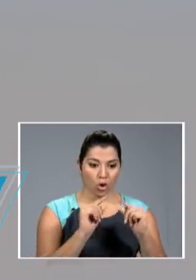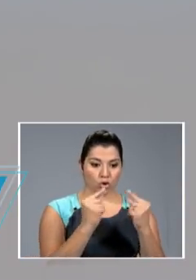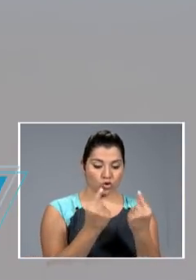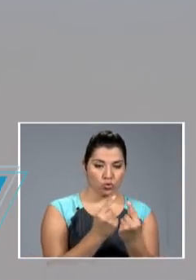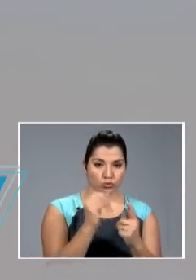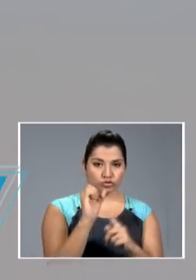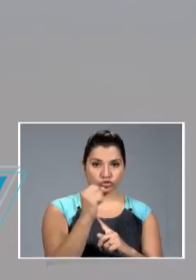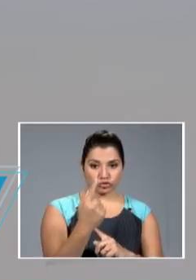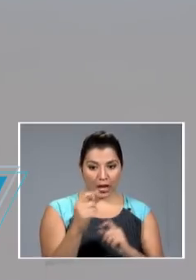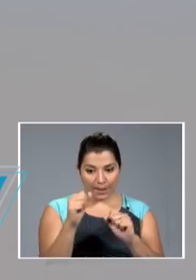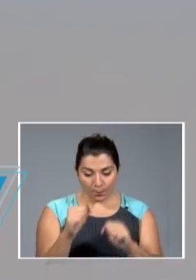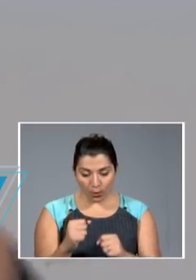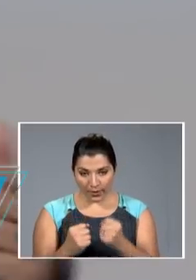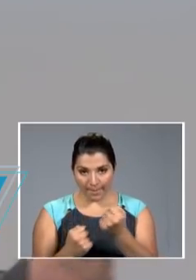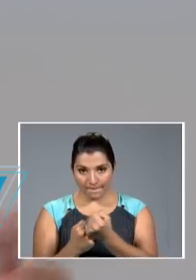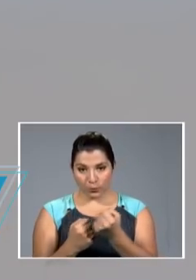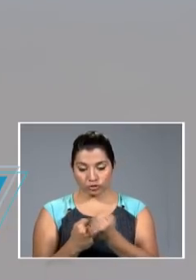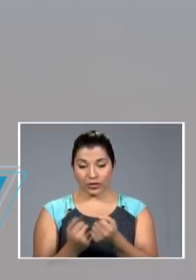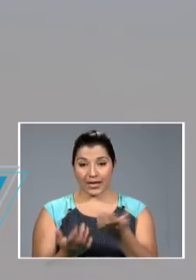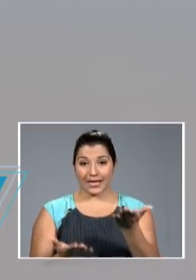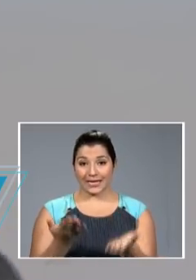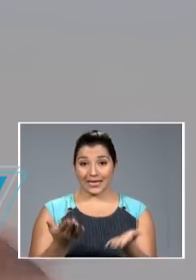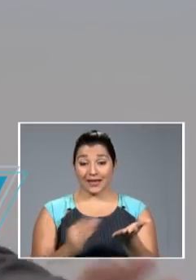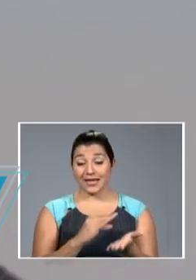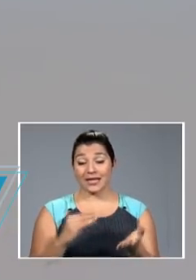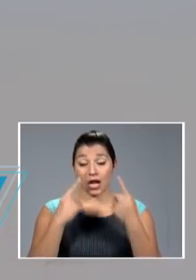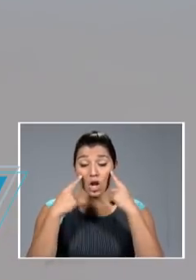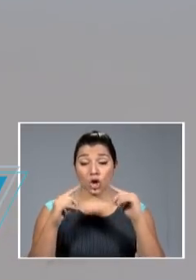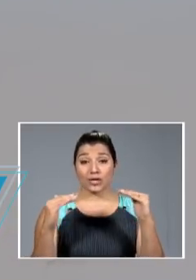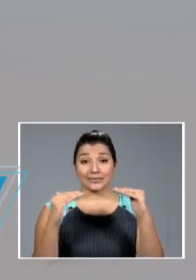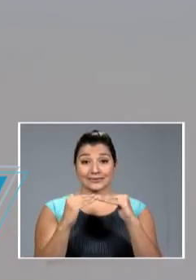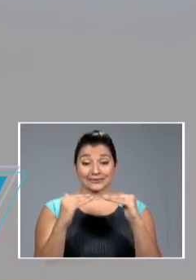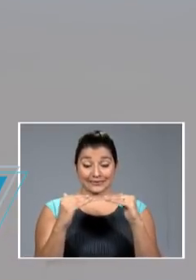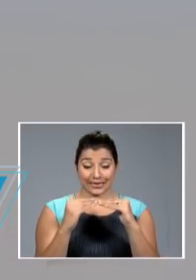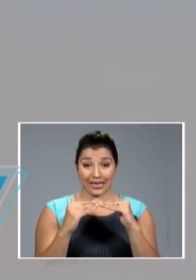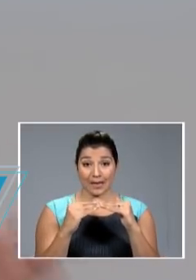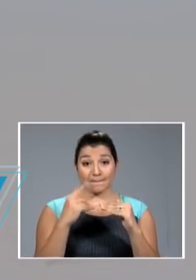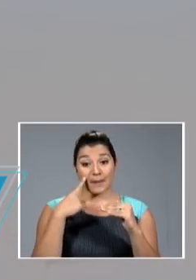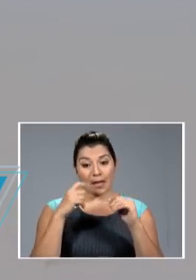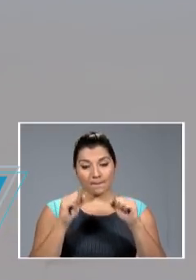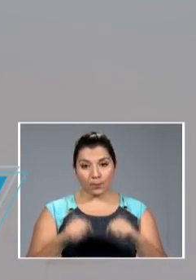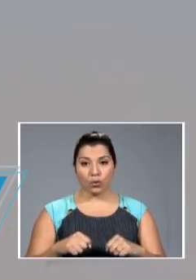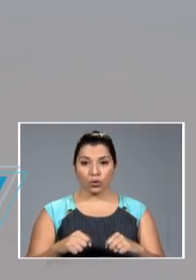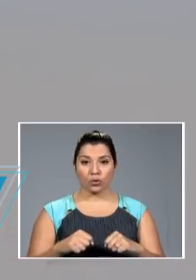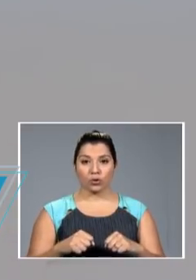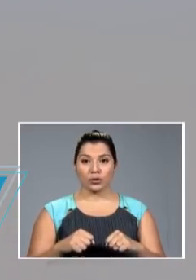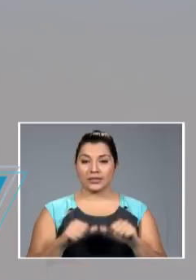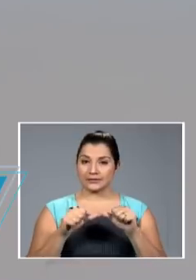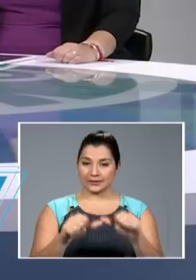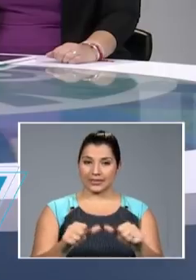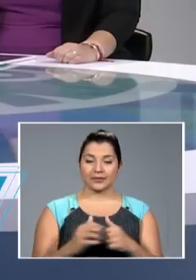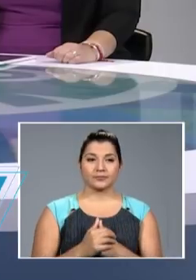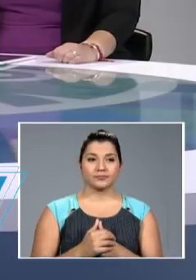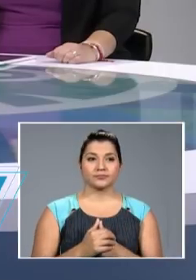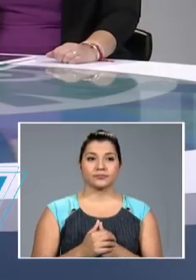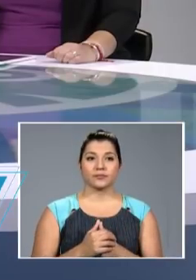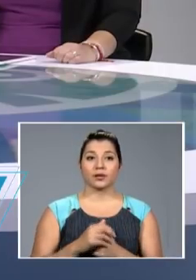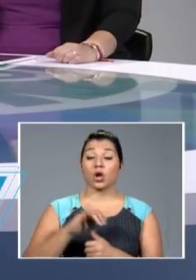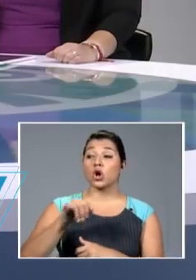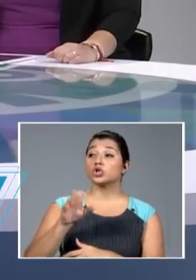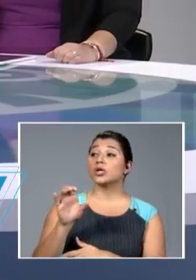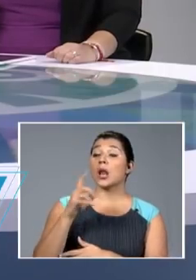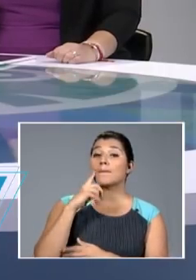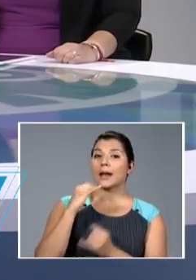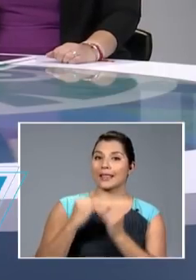y logremos mejores niveles de equidad para tener estabilidad y pueda el modelo seguir adelante. Don José Carlos, y para